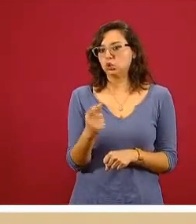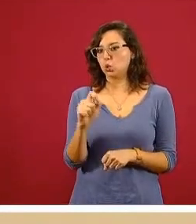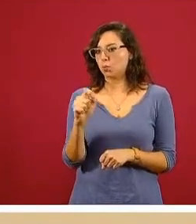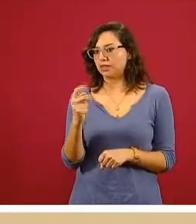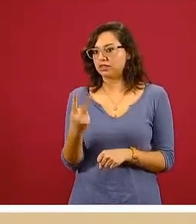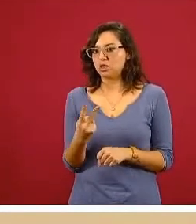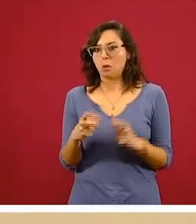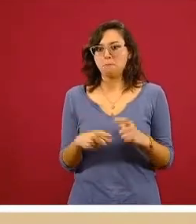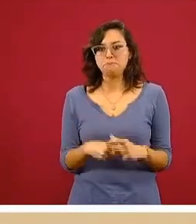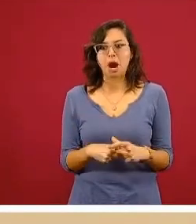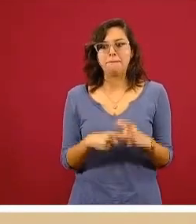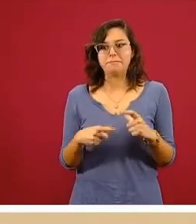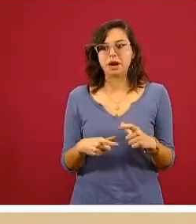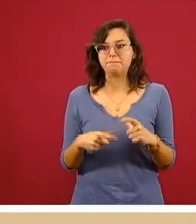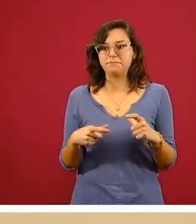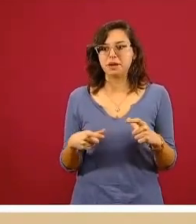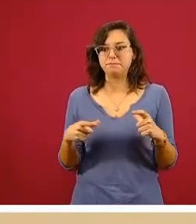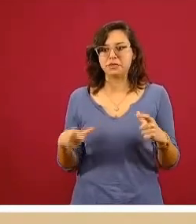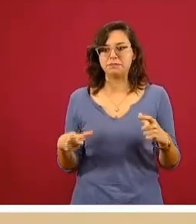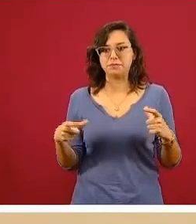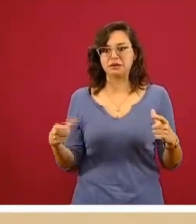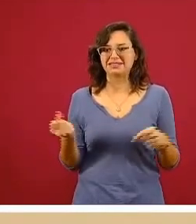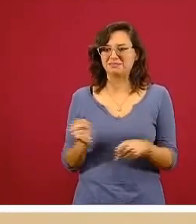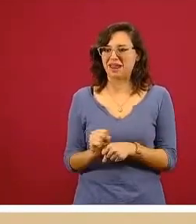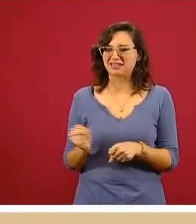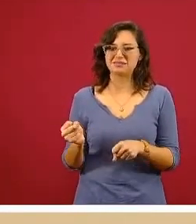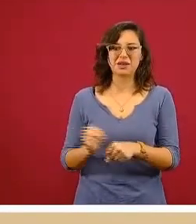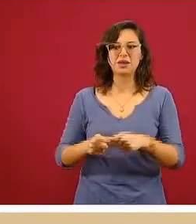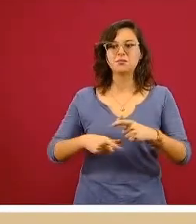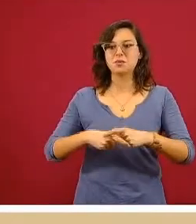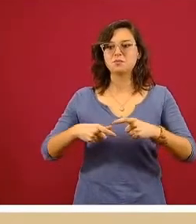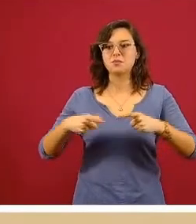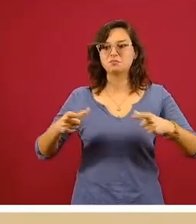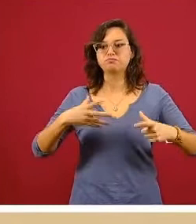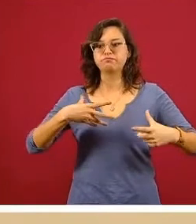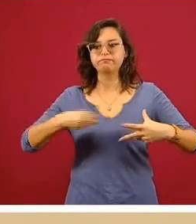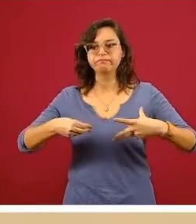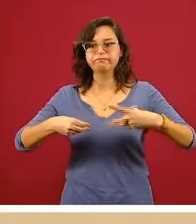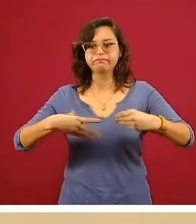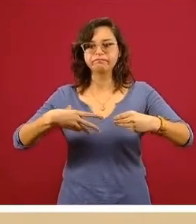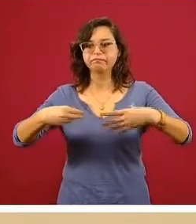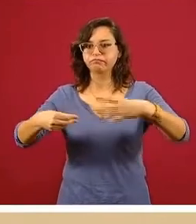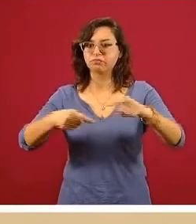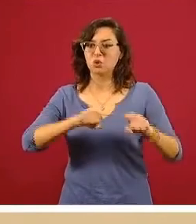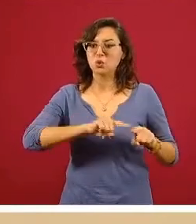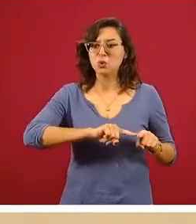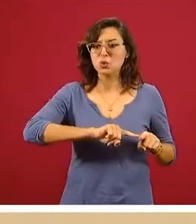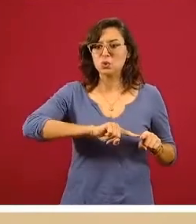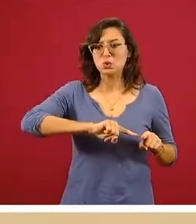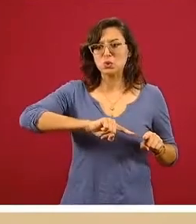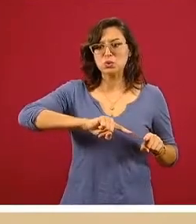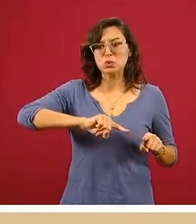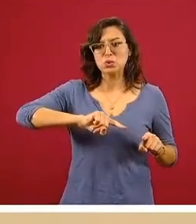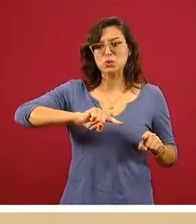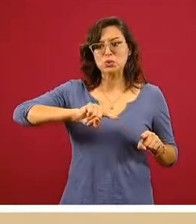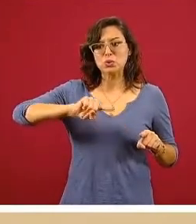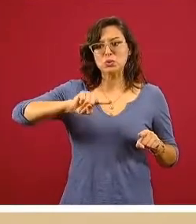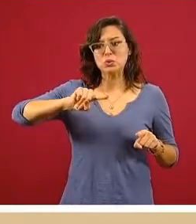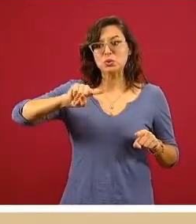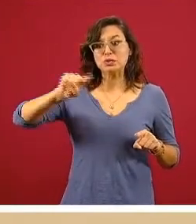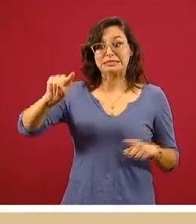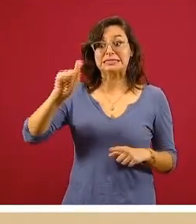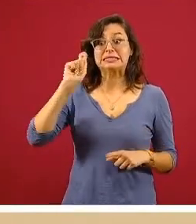tendencia ascendente semana con semana, sobre todo más yendo hacia la verticalidad, lo cual habla lógicamente